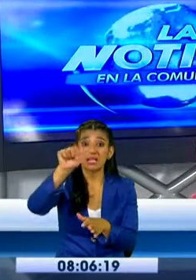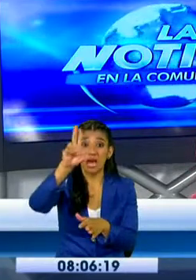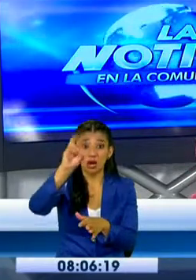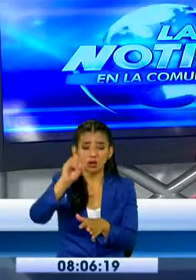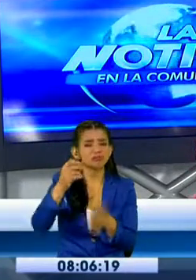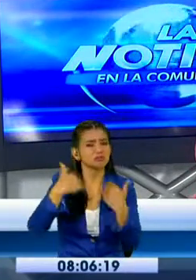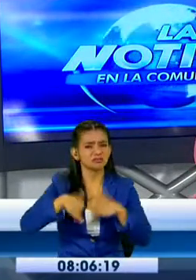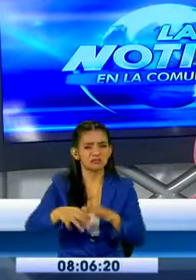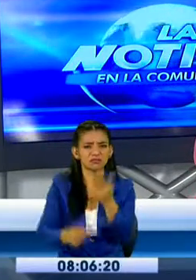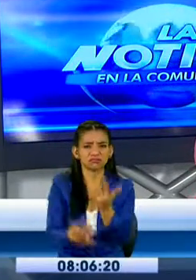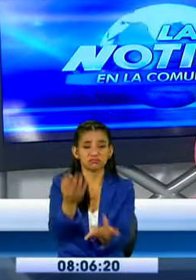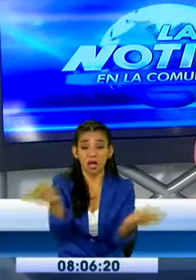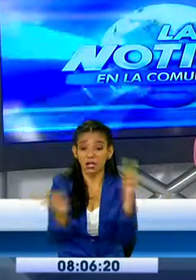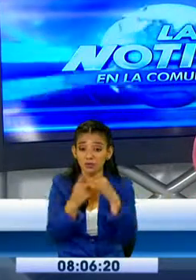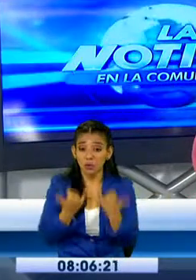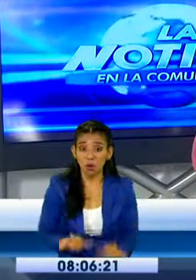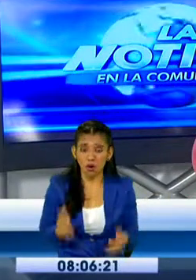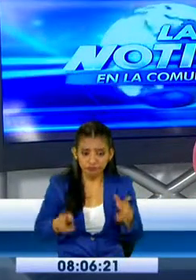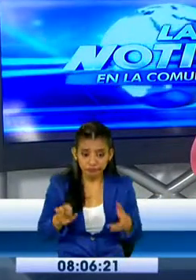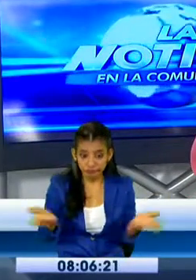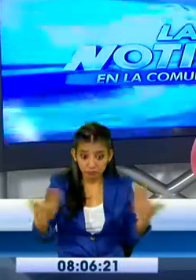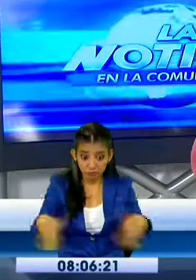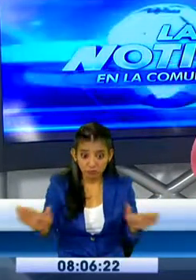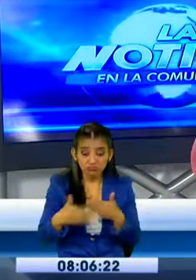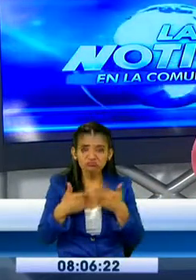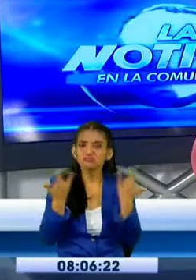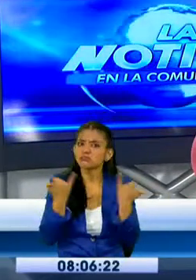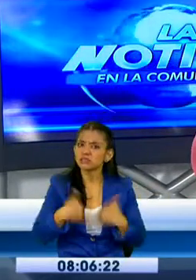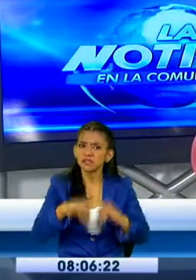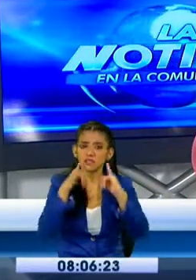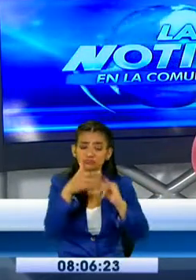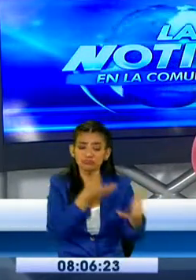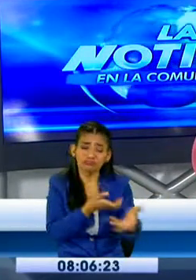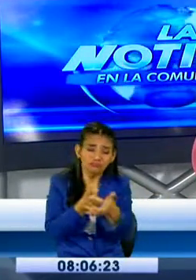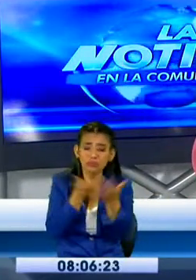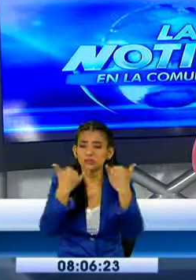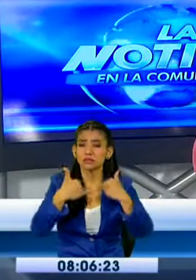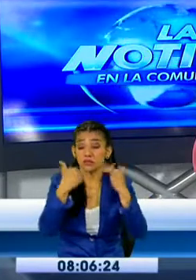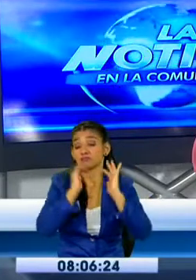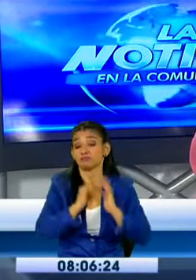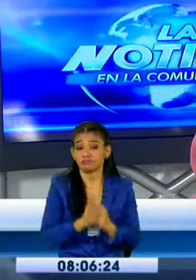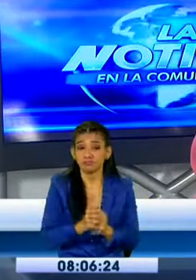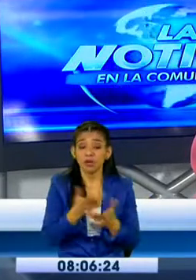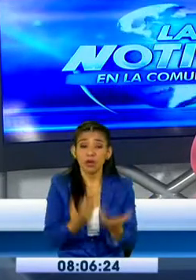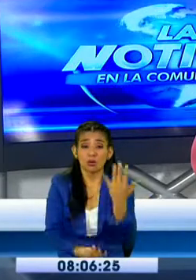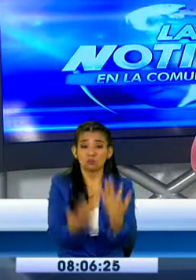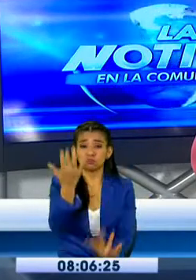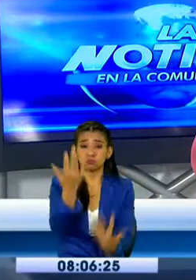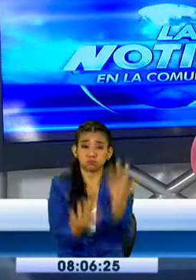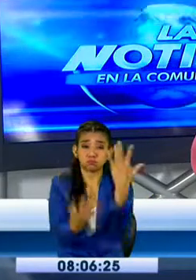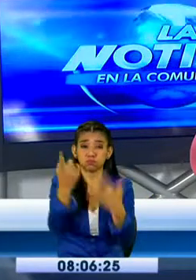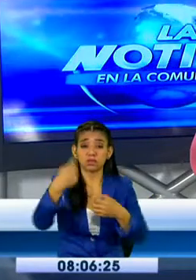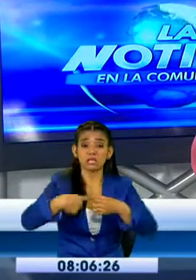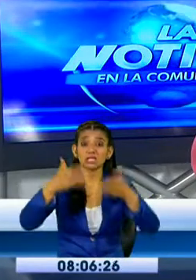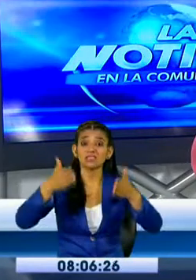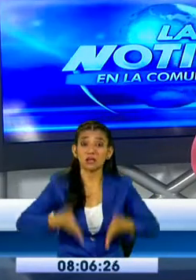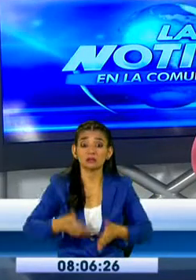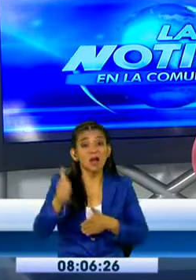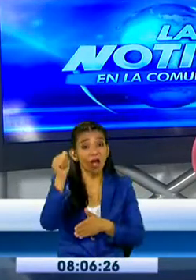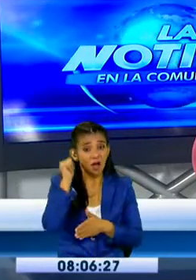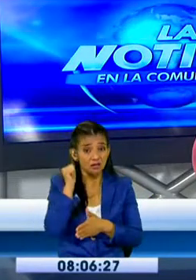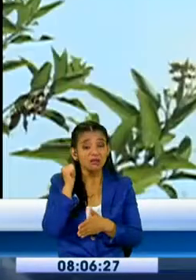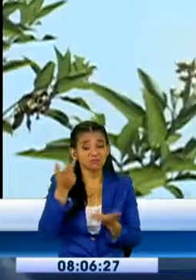esta edición, amigos, los bomberos continúan en las labores de control del fuego. Este es uno de los incendios que tuvieron que enfrentar los quiteños